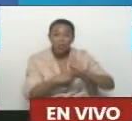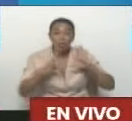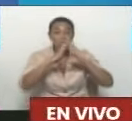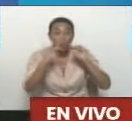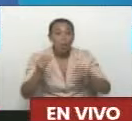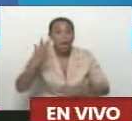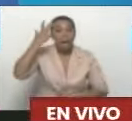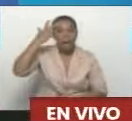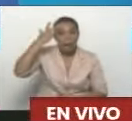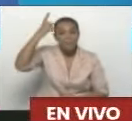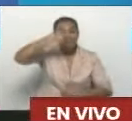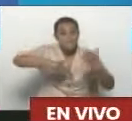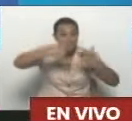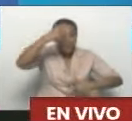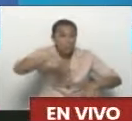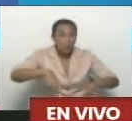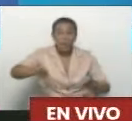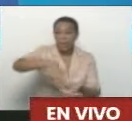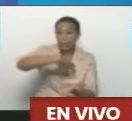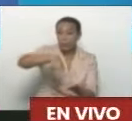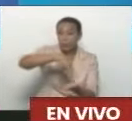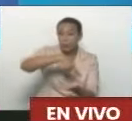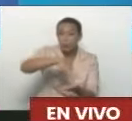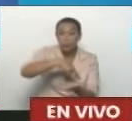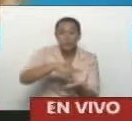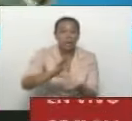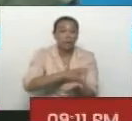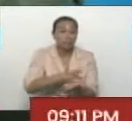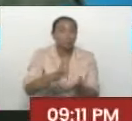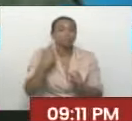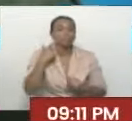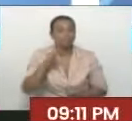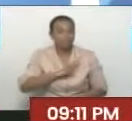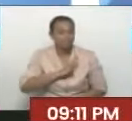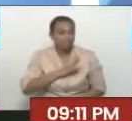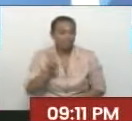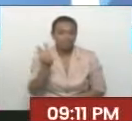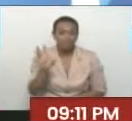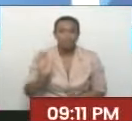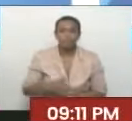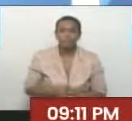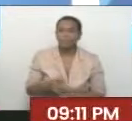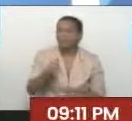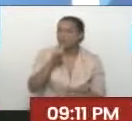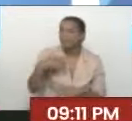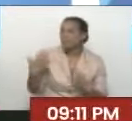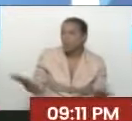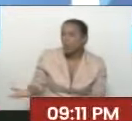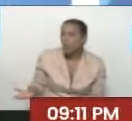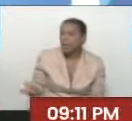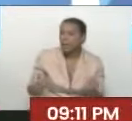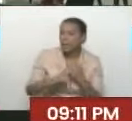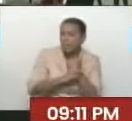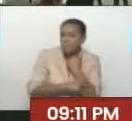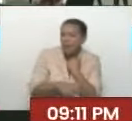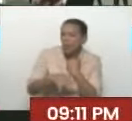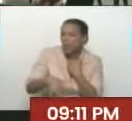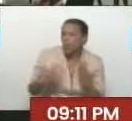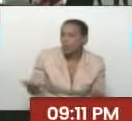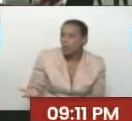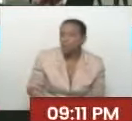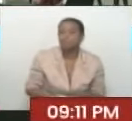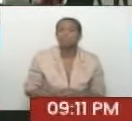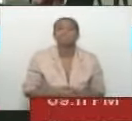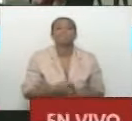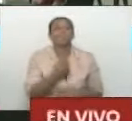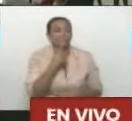la capacidad de música, cantos, ritmos y bailes de la tradición venezolana. ¿Qué noticias tiene sobre esta acción? Ya, señor presidente, he